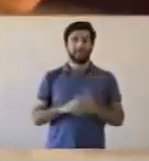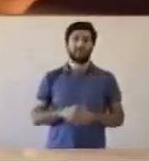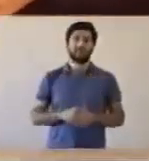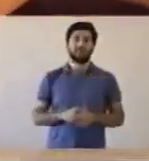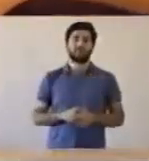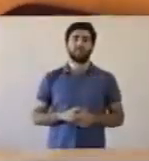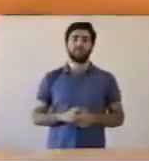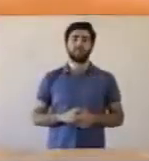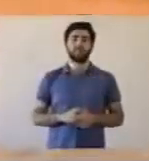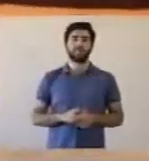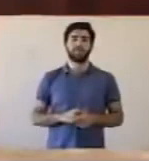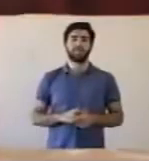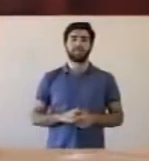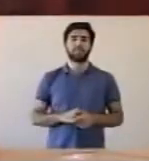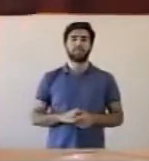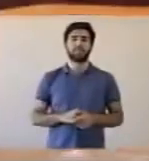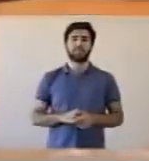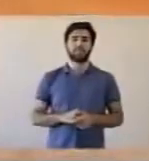de reuso.